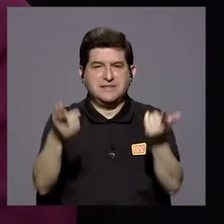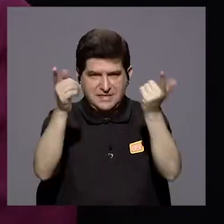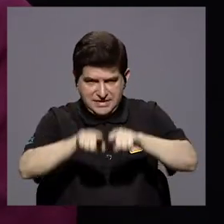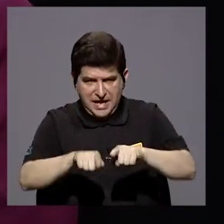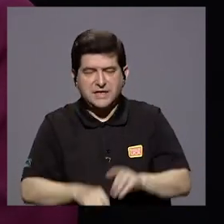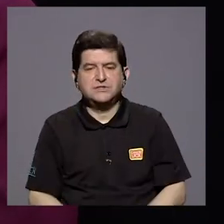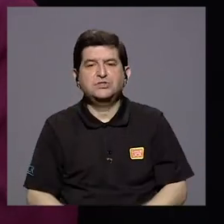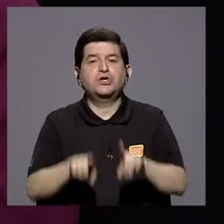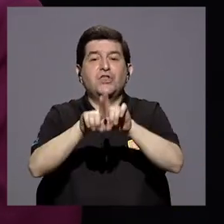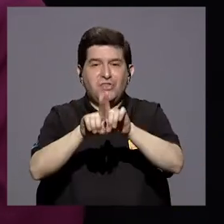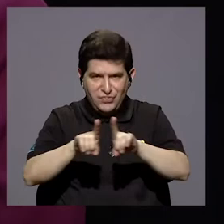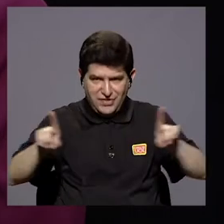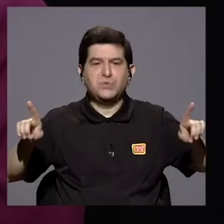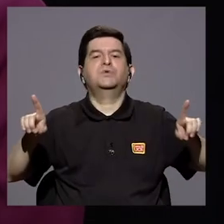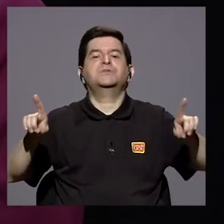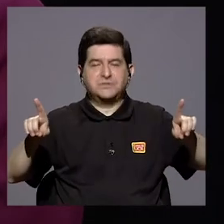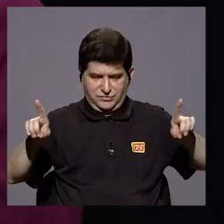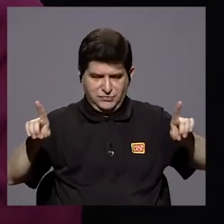divorciados,